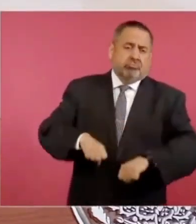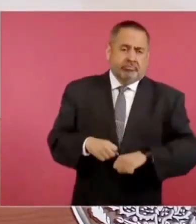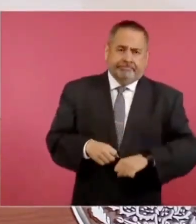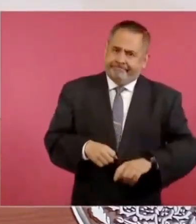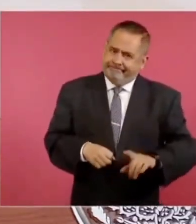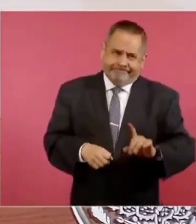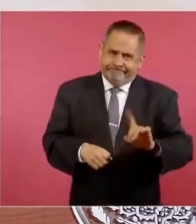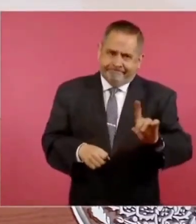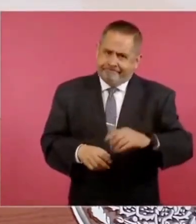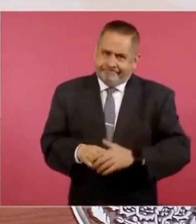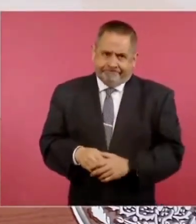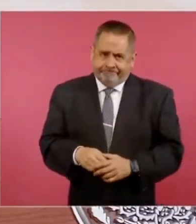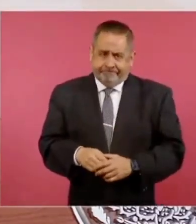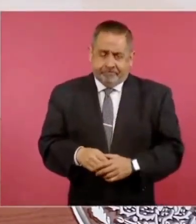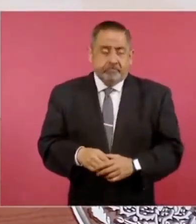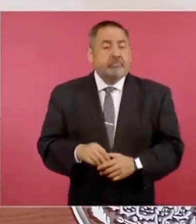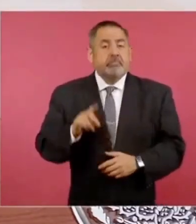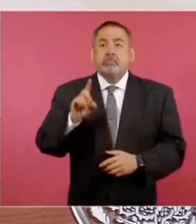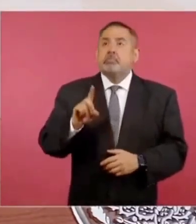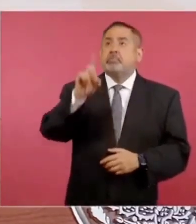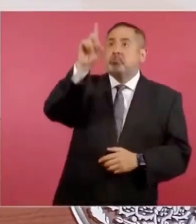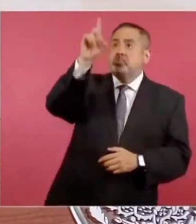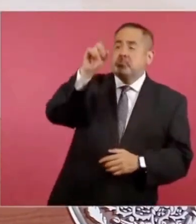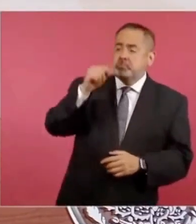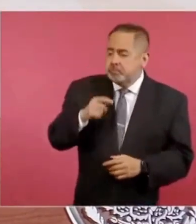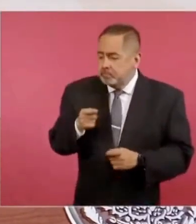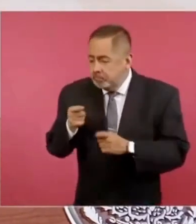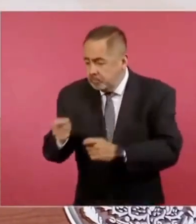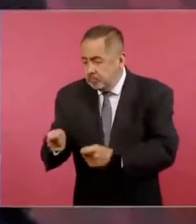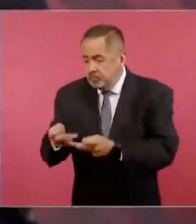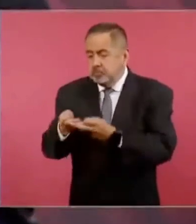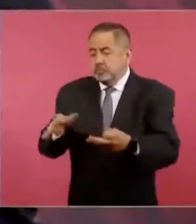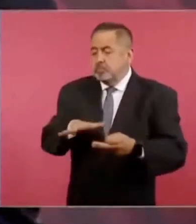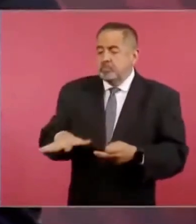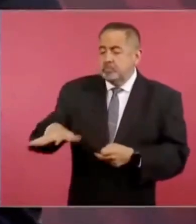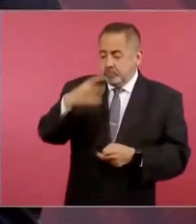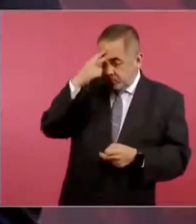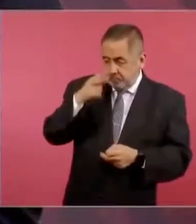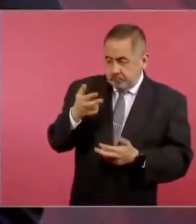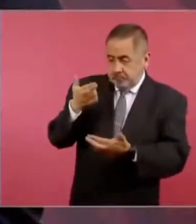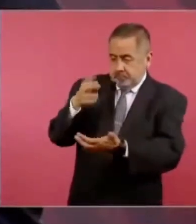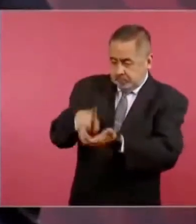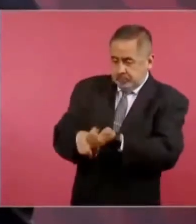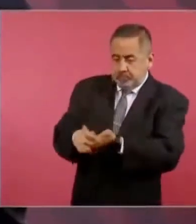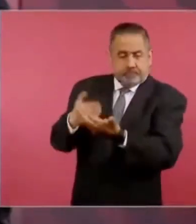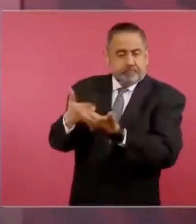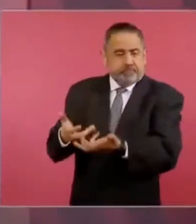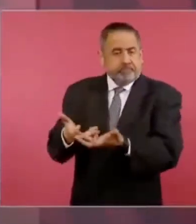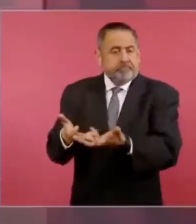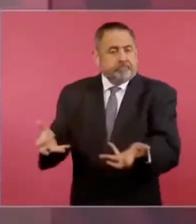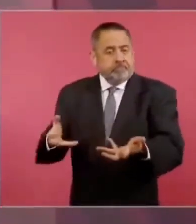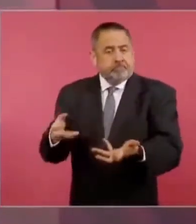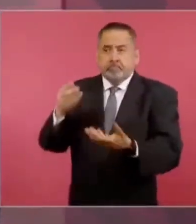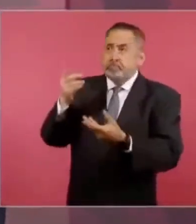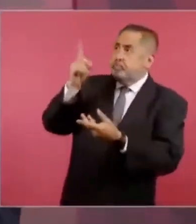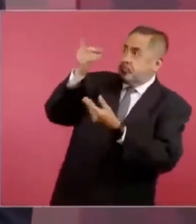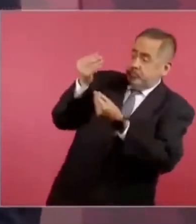y que Dios puso importantes recursos naturales en el subsuelo de